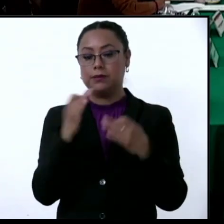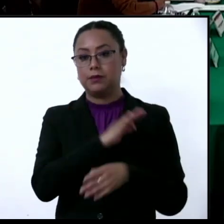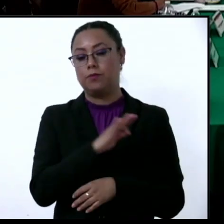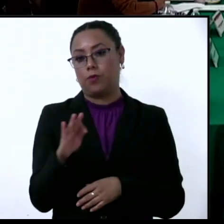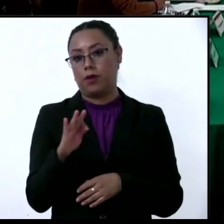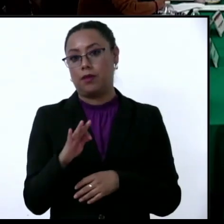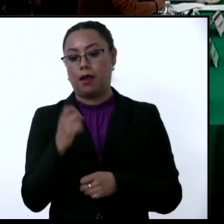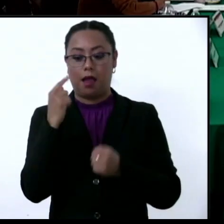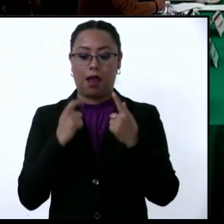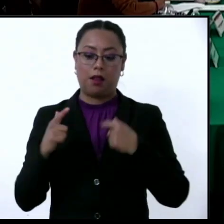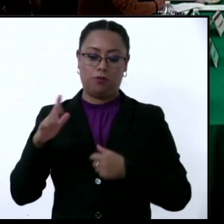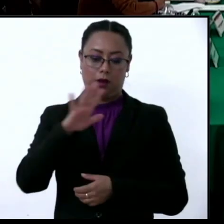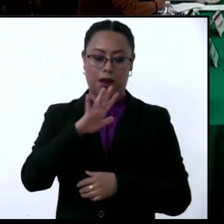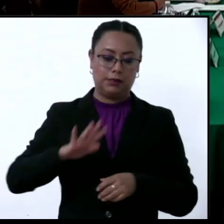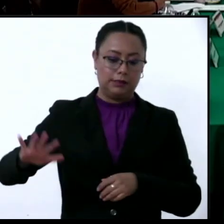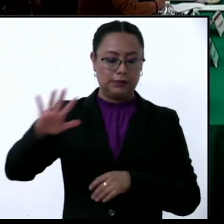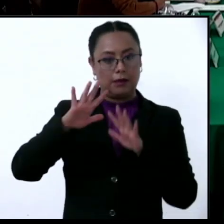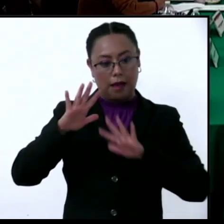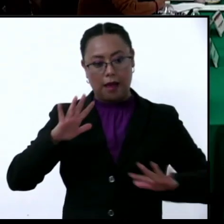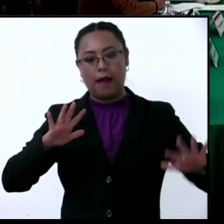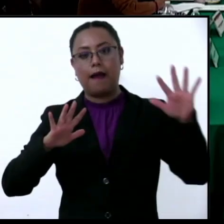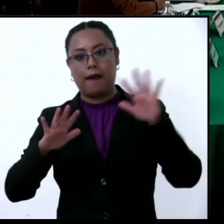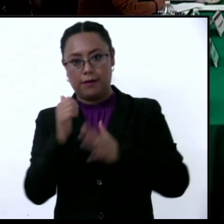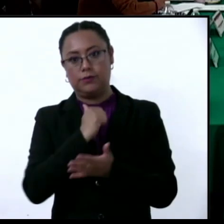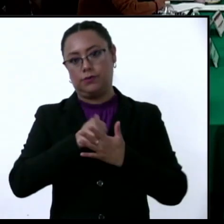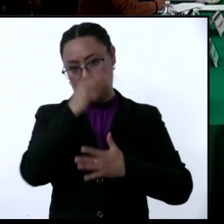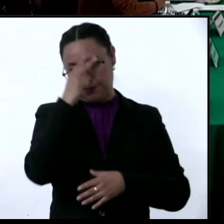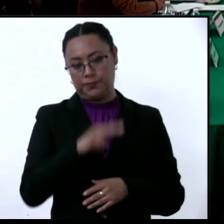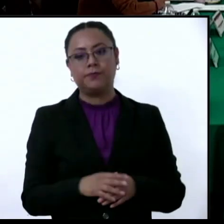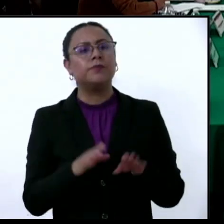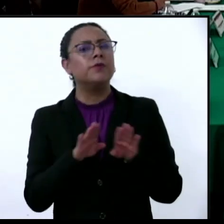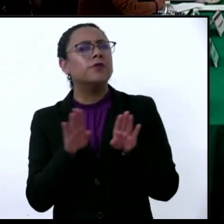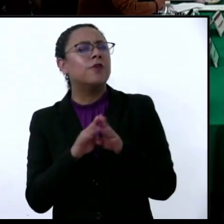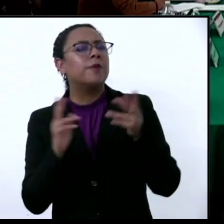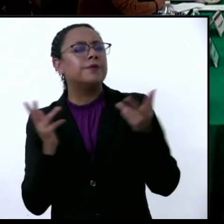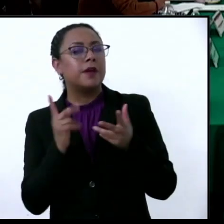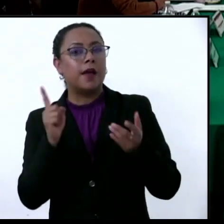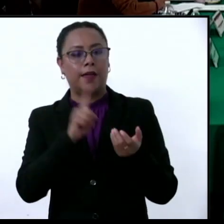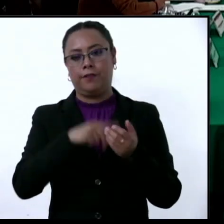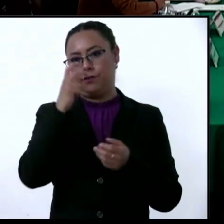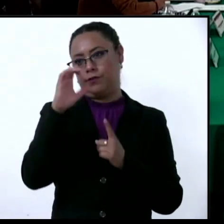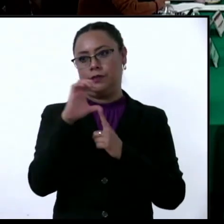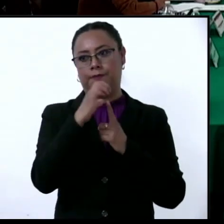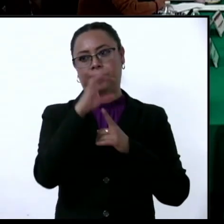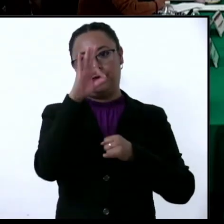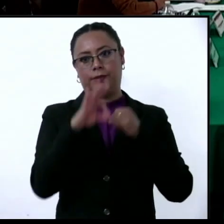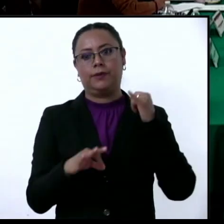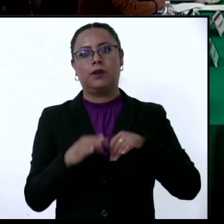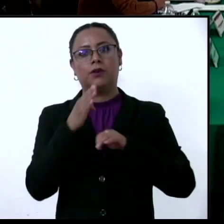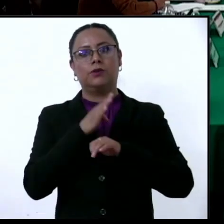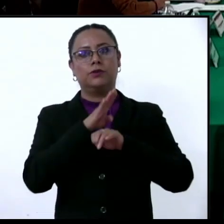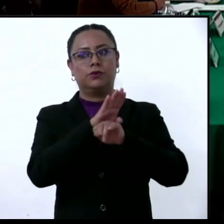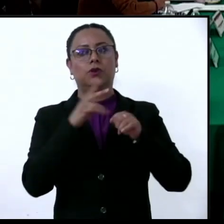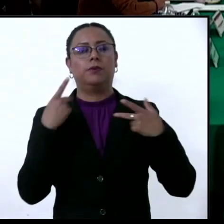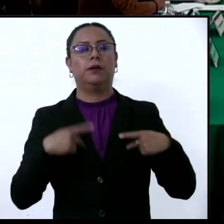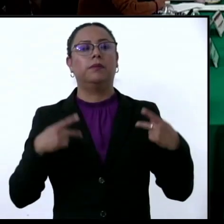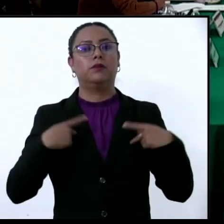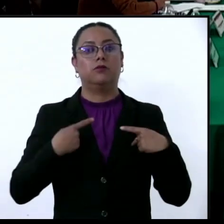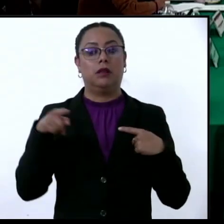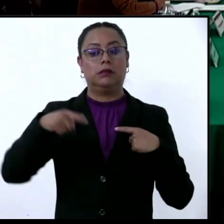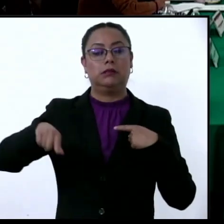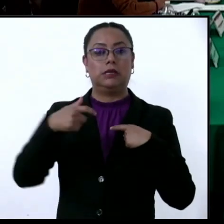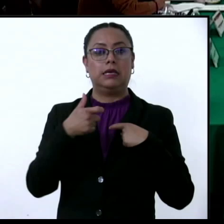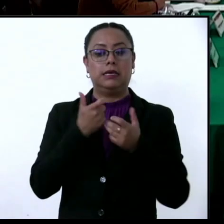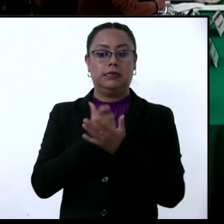Entonces, ¿qué se está haciendo en esa comisión? Y ya por último, respecto a las personas no